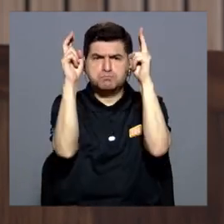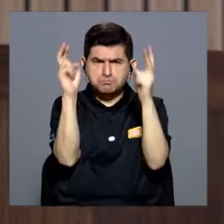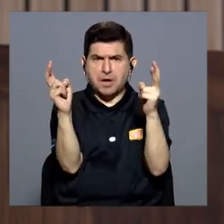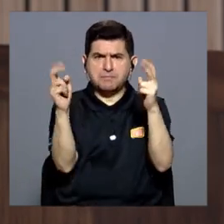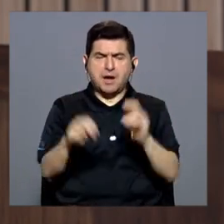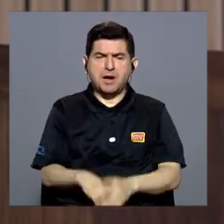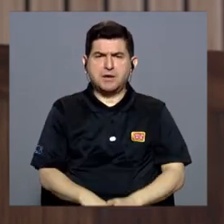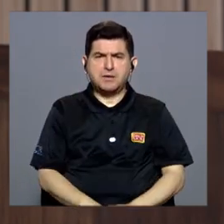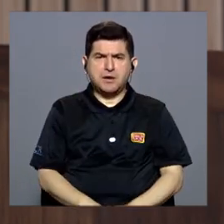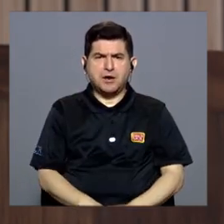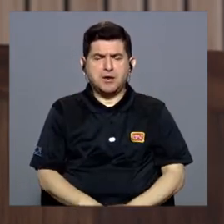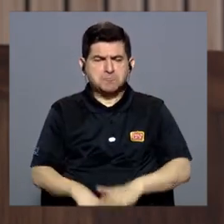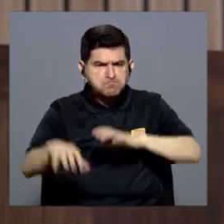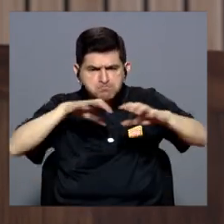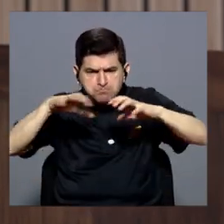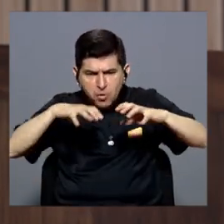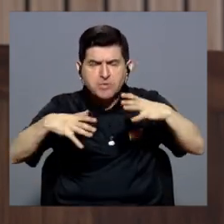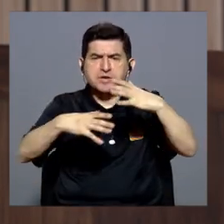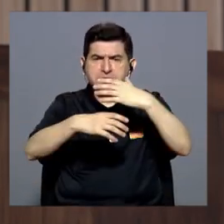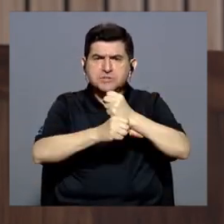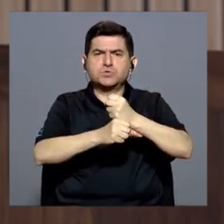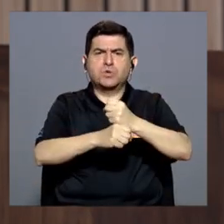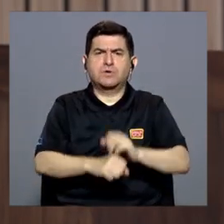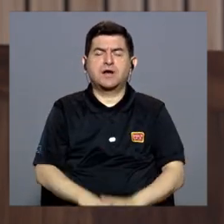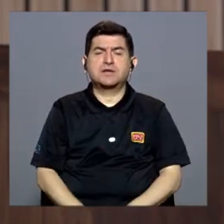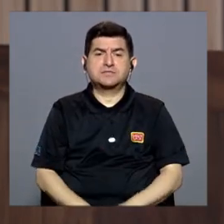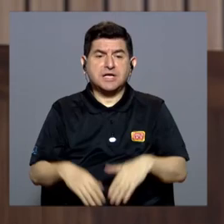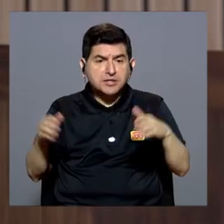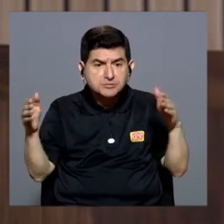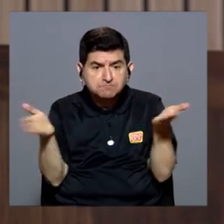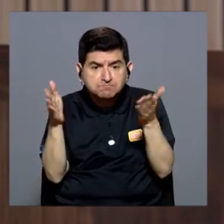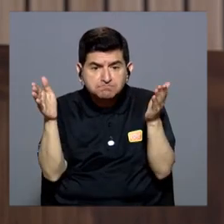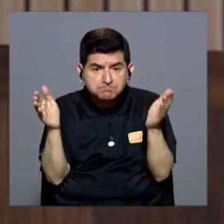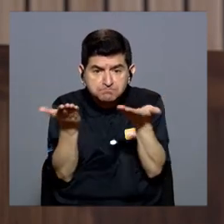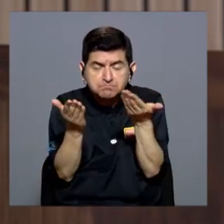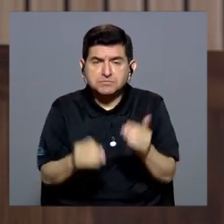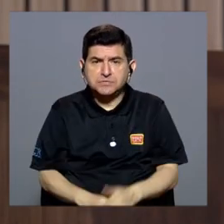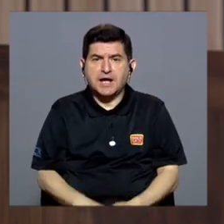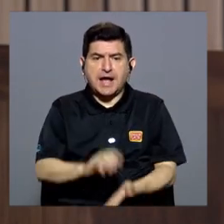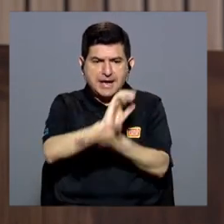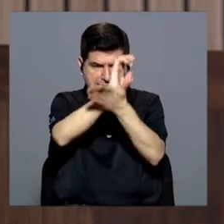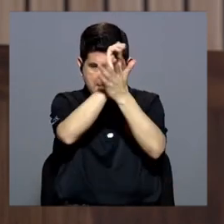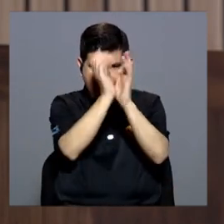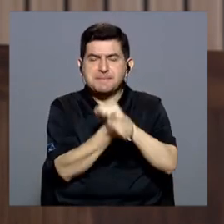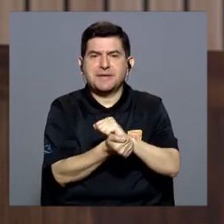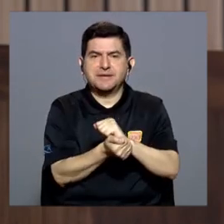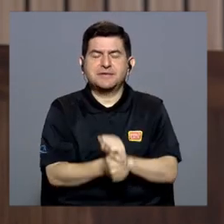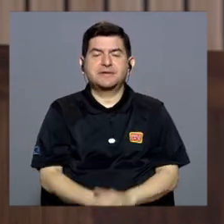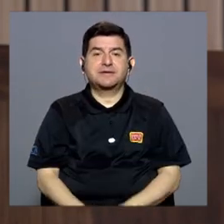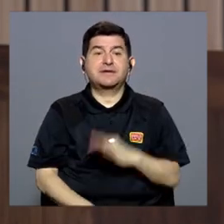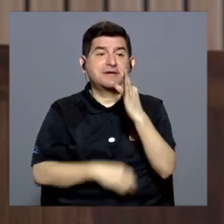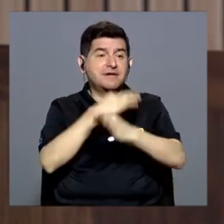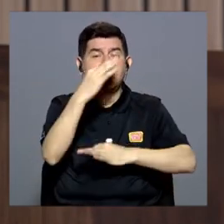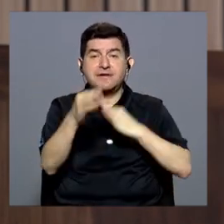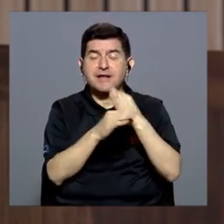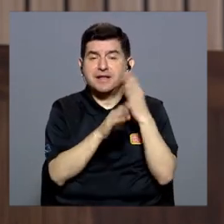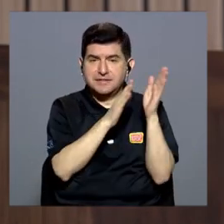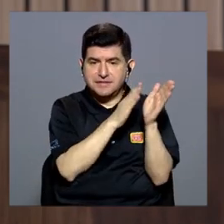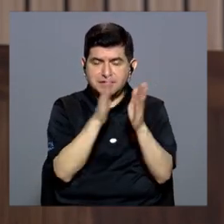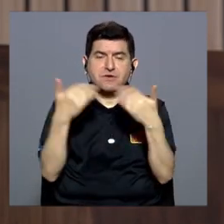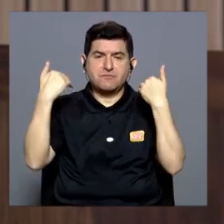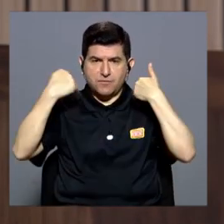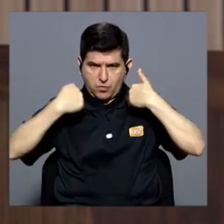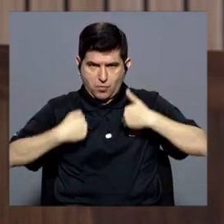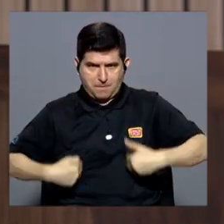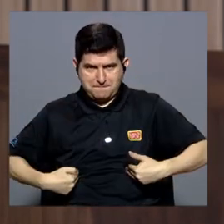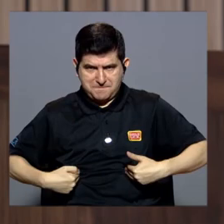nos movilizan, nos incitan incluso a hacer cambios. Y ese es el tipo de formación humana que